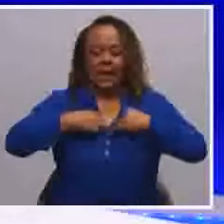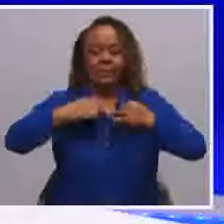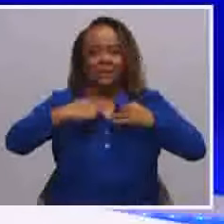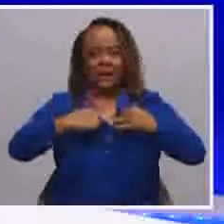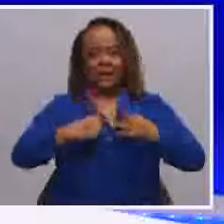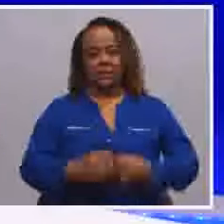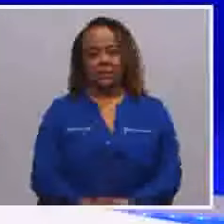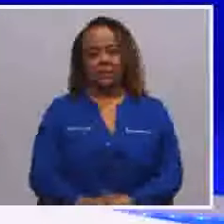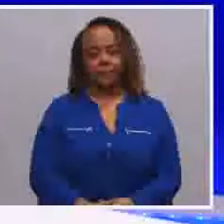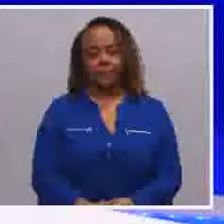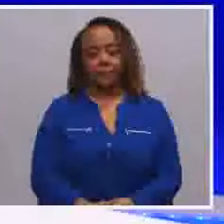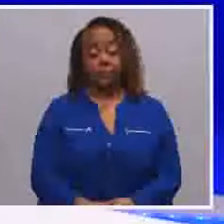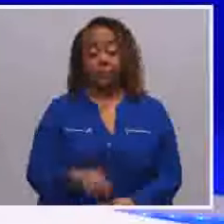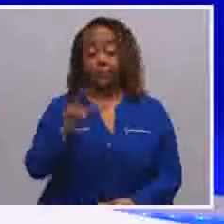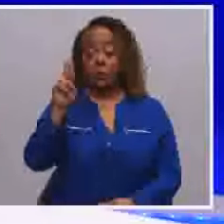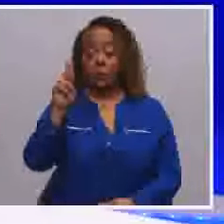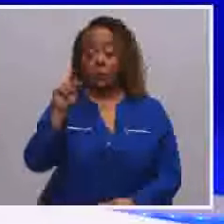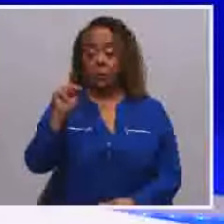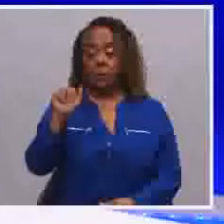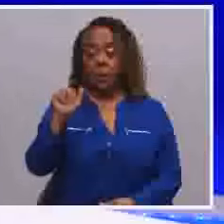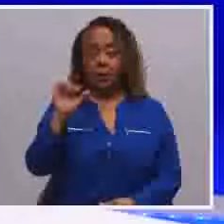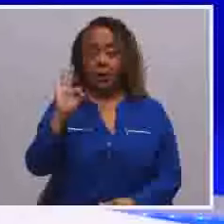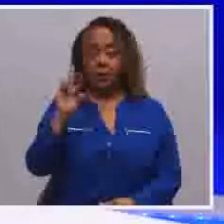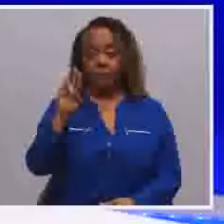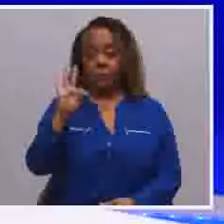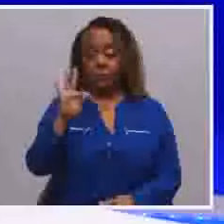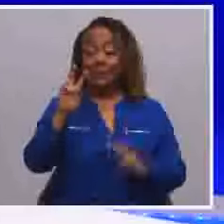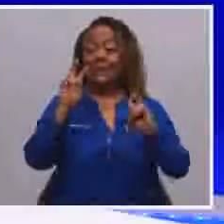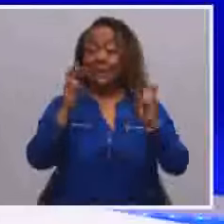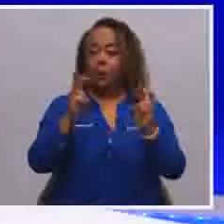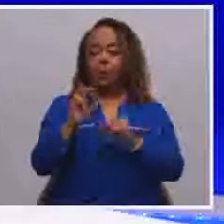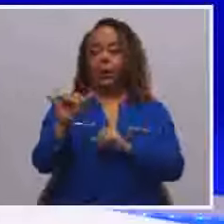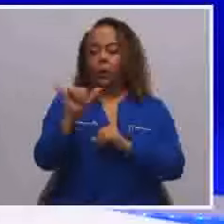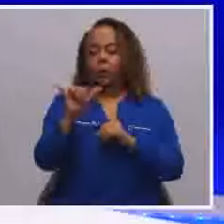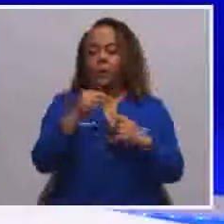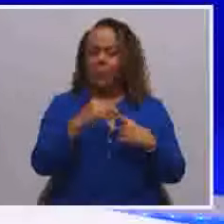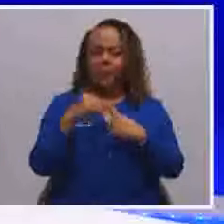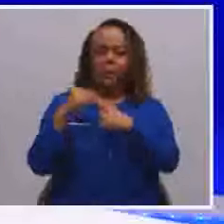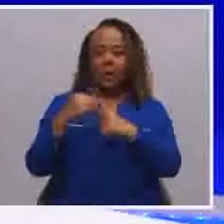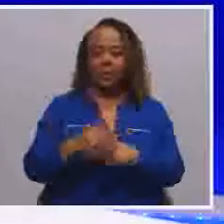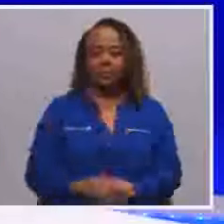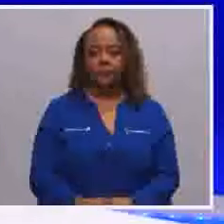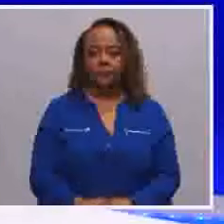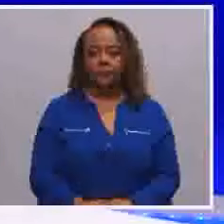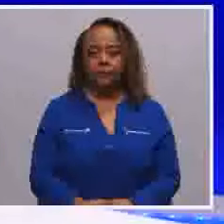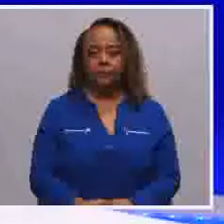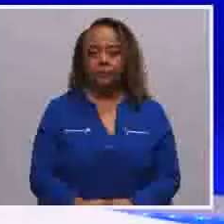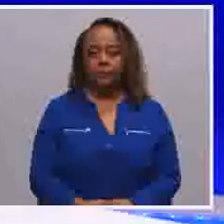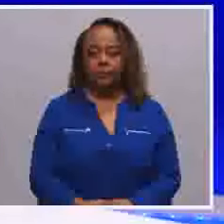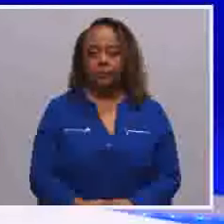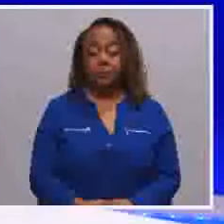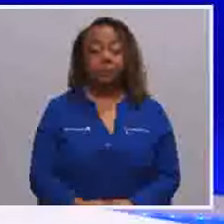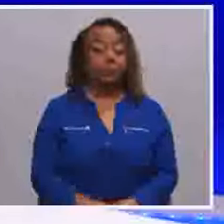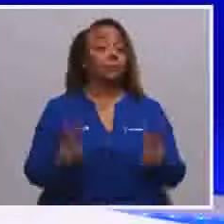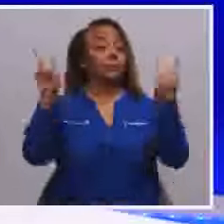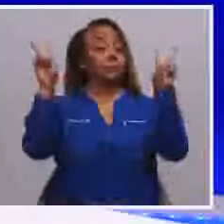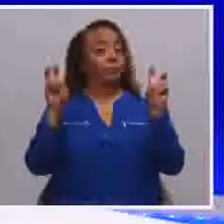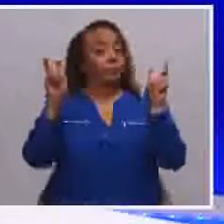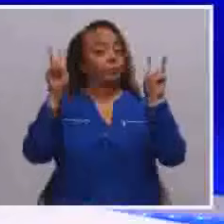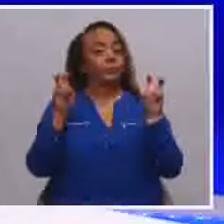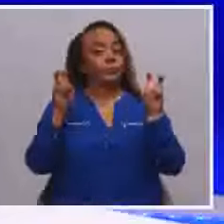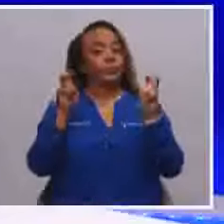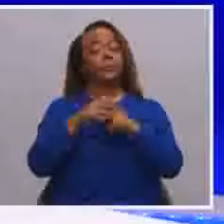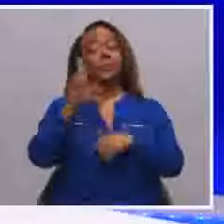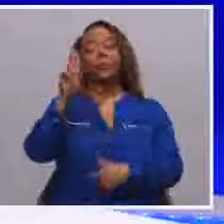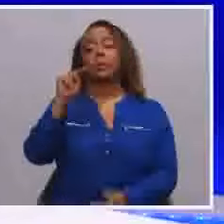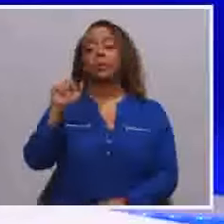demás de que la unafut pone ese tema como primordial prioritario se supone que la